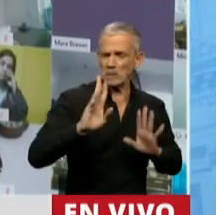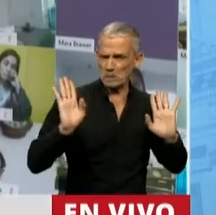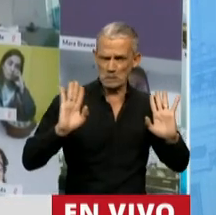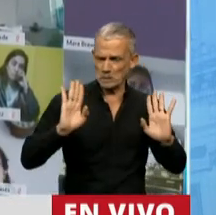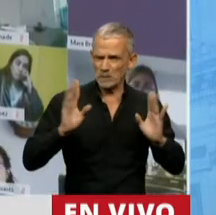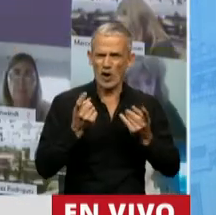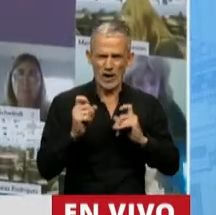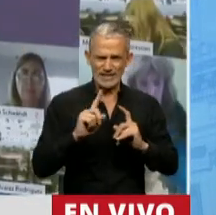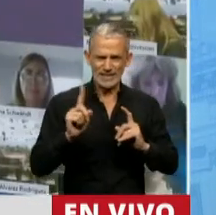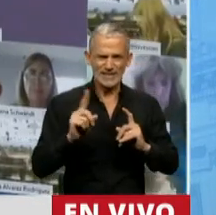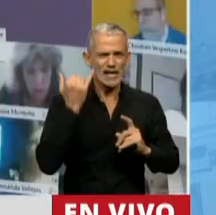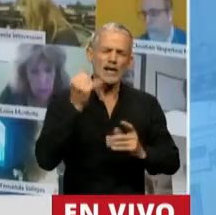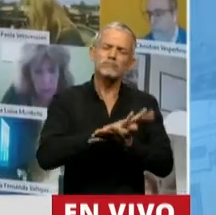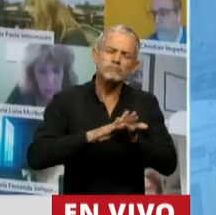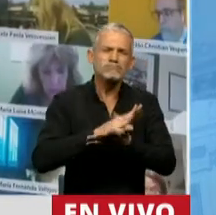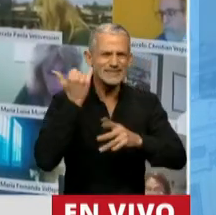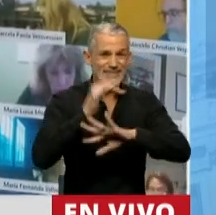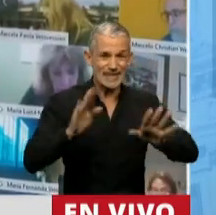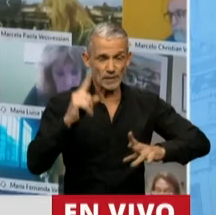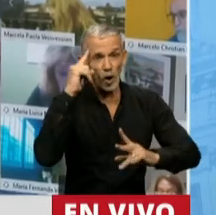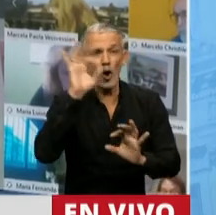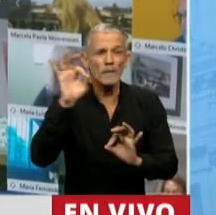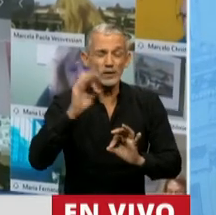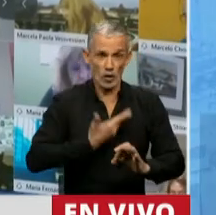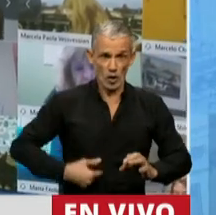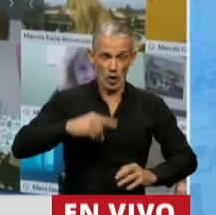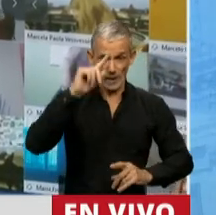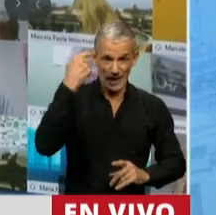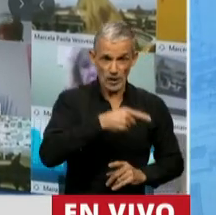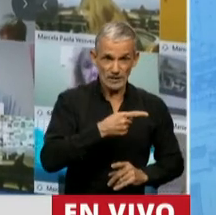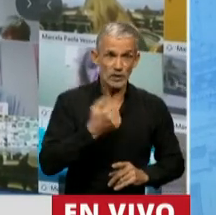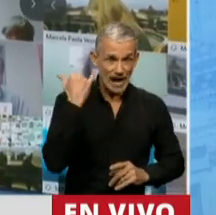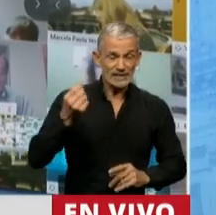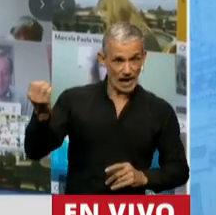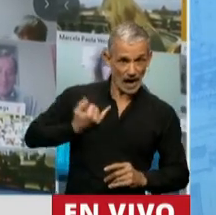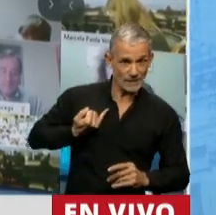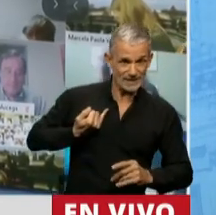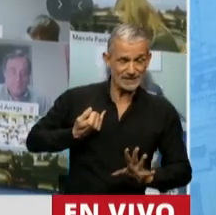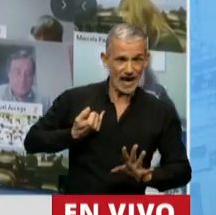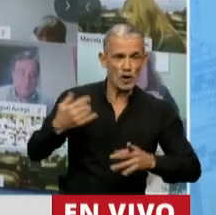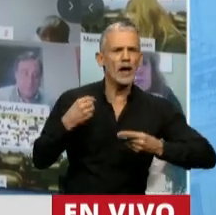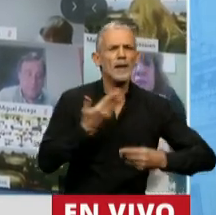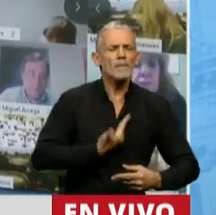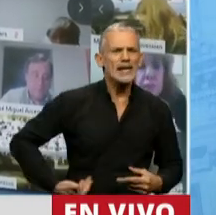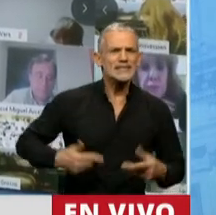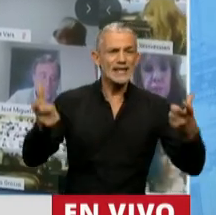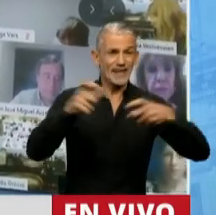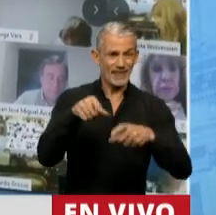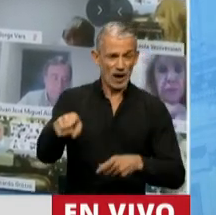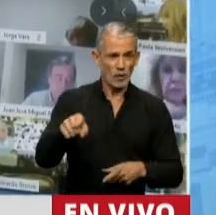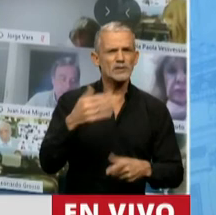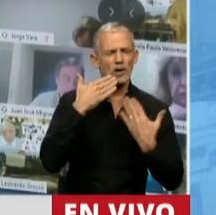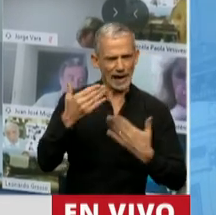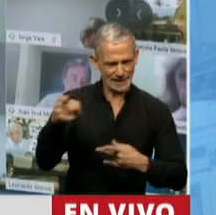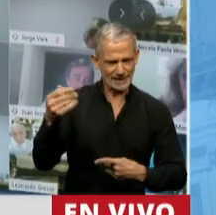Creo que esto quedó resuelto porque la opinión del oficialismo, que me la hicieron llegar a través del presidente de la Comisión, a